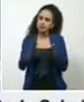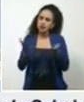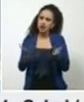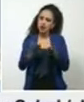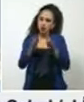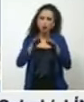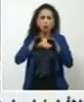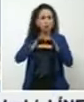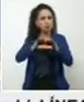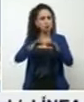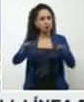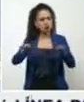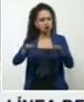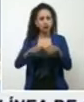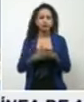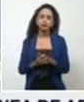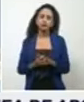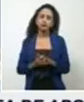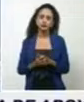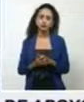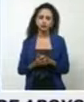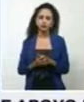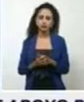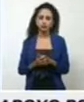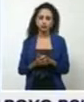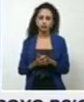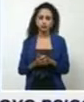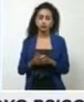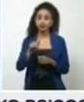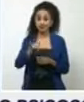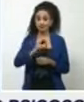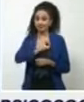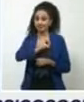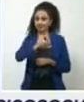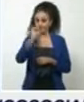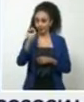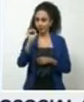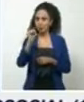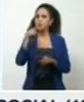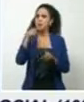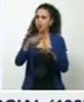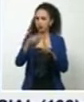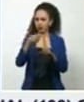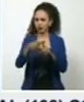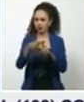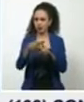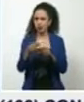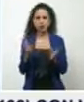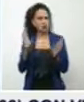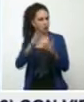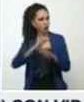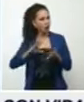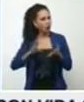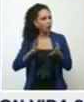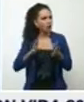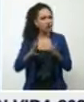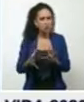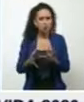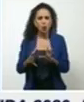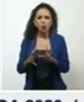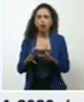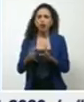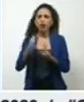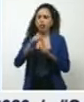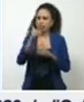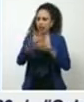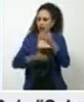estable, que eso es un logro, que no tengan complicaciones producto del tratamiento, de